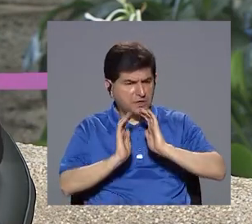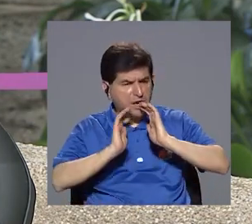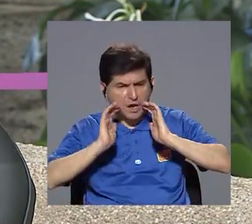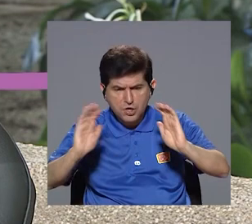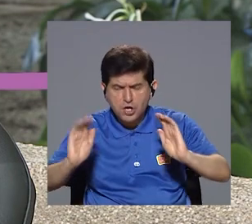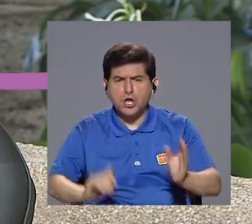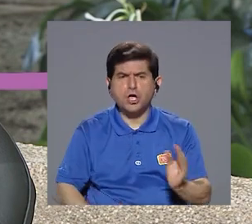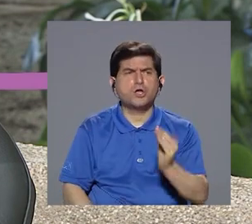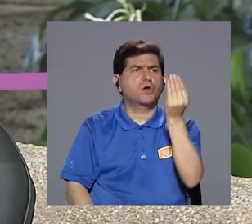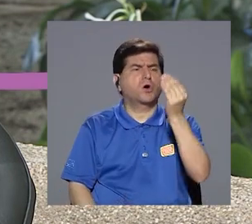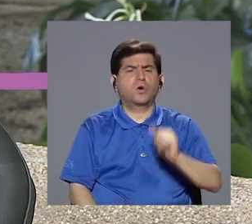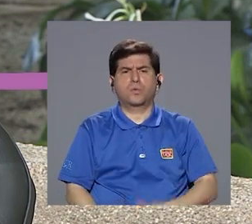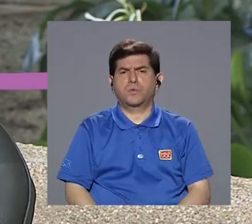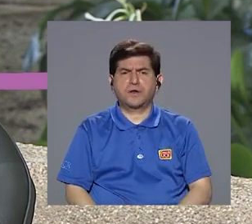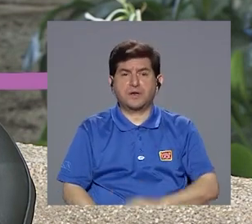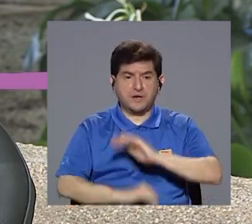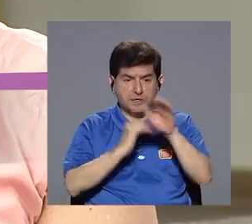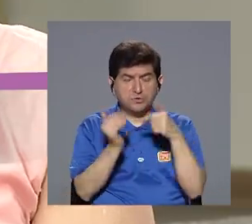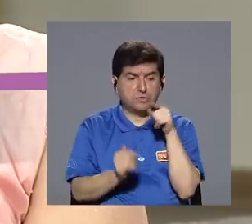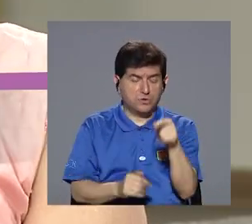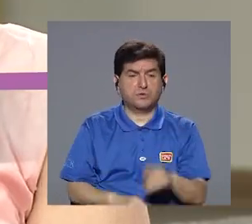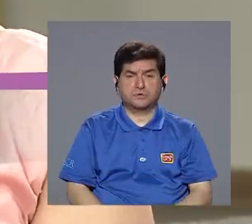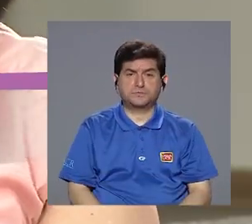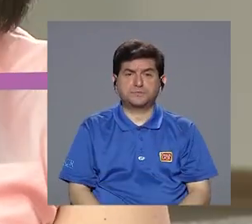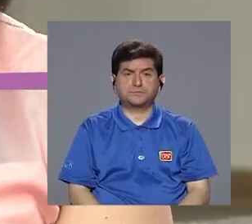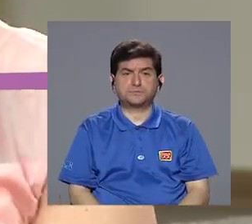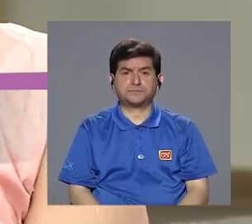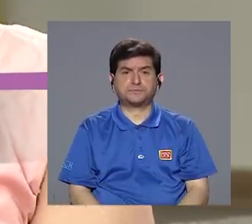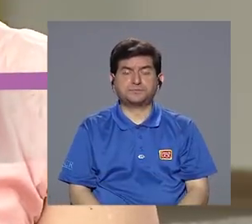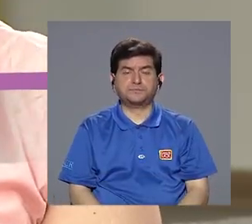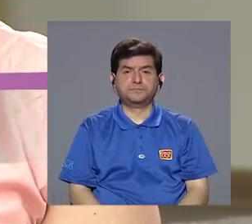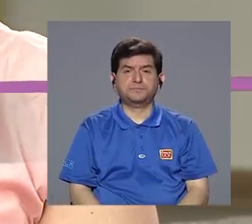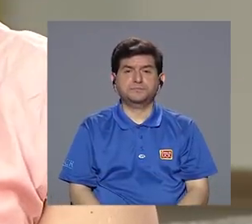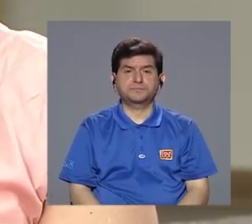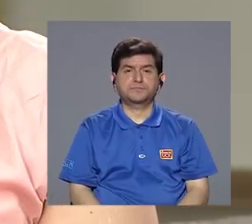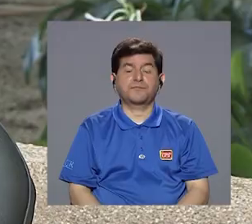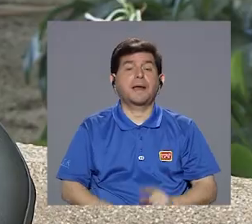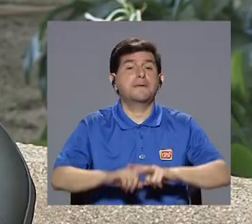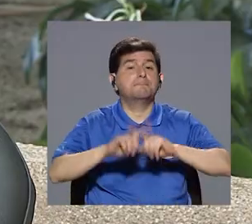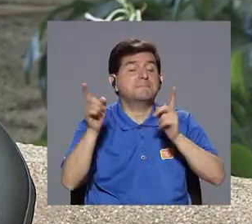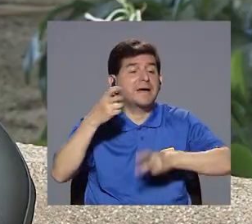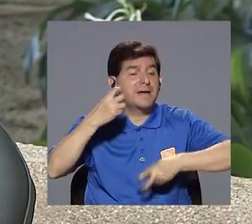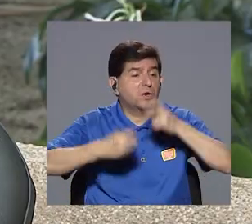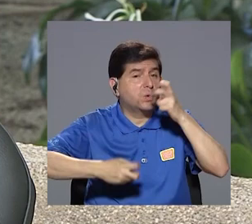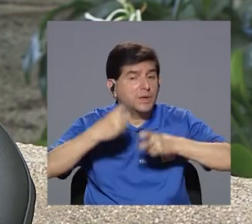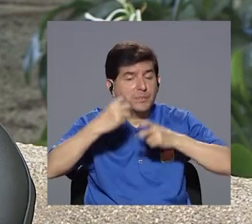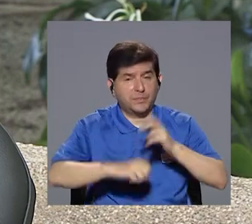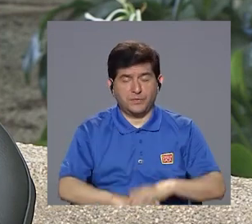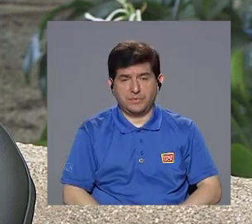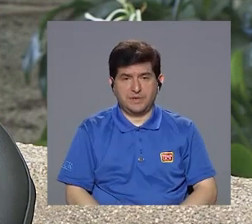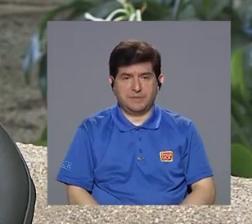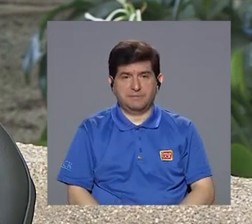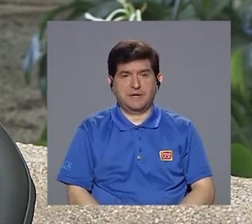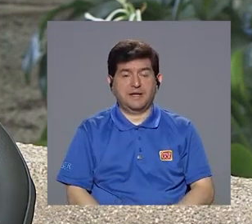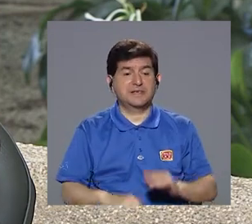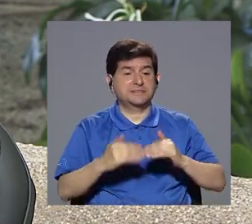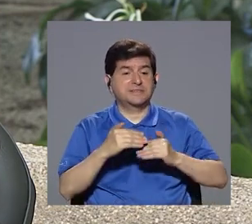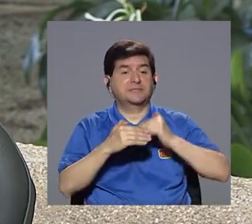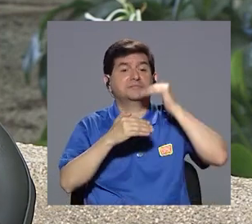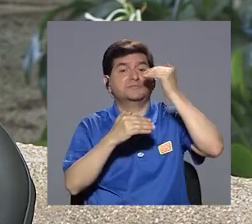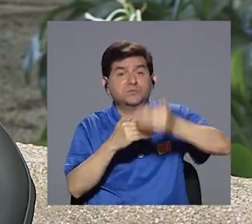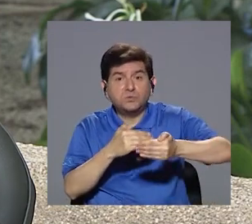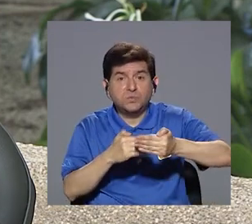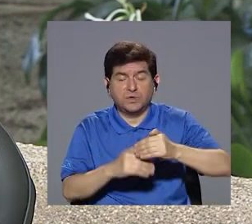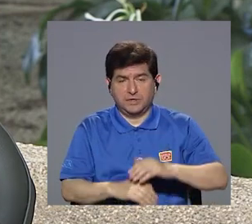a Que niños, tengamos ese jóvenes, equilibrio adolescentes, de a no comer tontos con tantas eso. galletitas o tantos Exactamente. productos Pero el empacados. problema está que entonces van más allá.